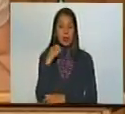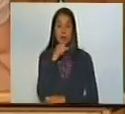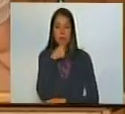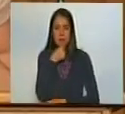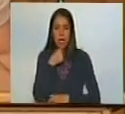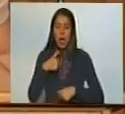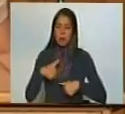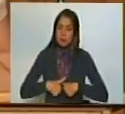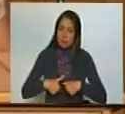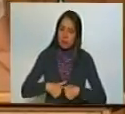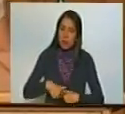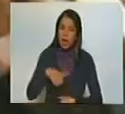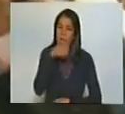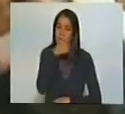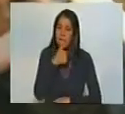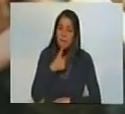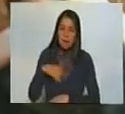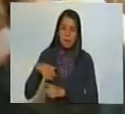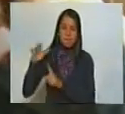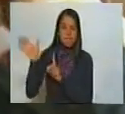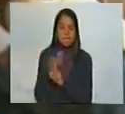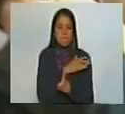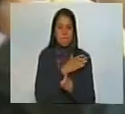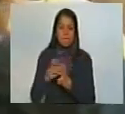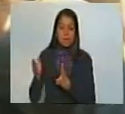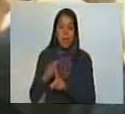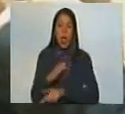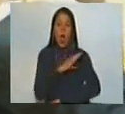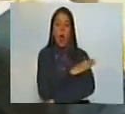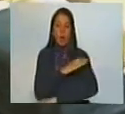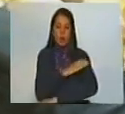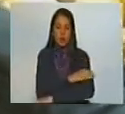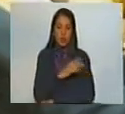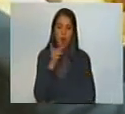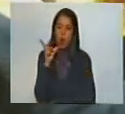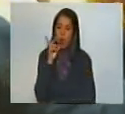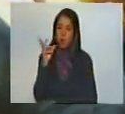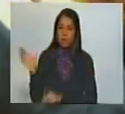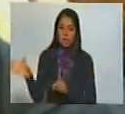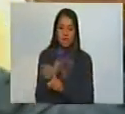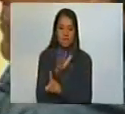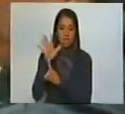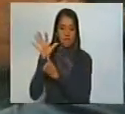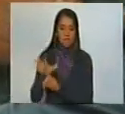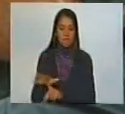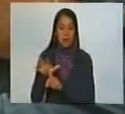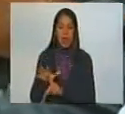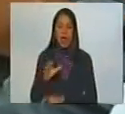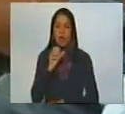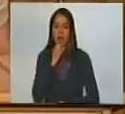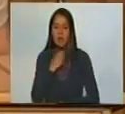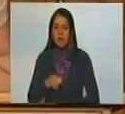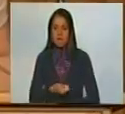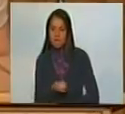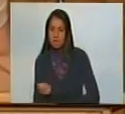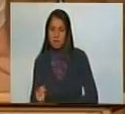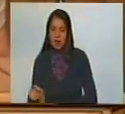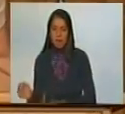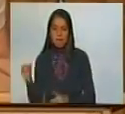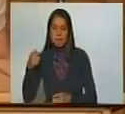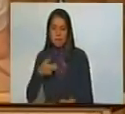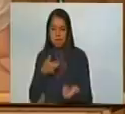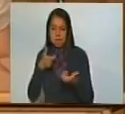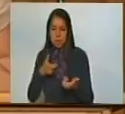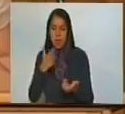soportar las humillaciones y maltratos de los gobiernos de la Cuarta República, siendo víctimas de la peinilla, perdigonazos e